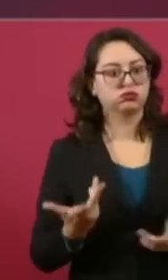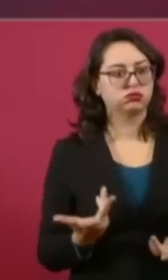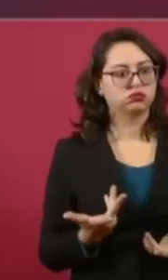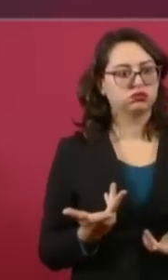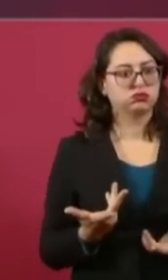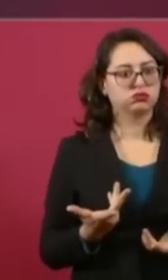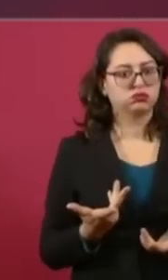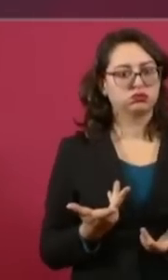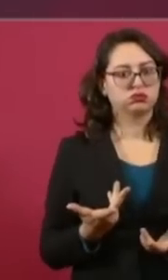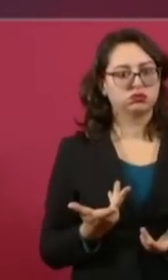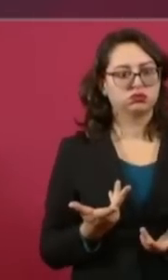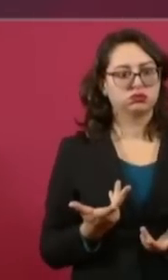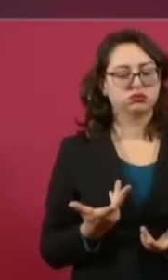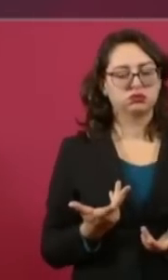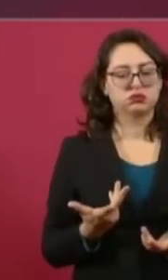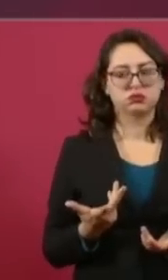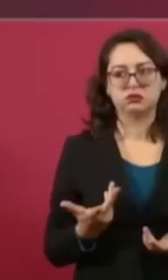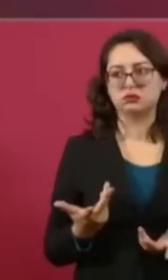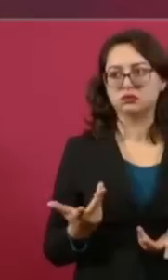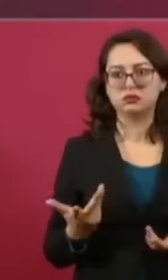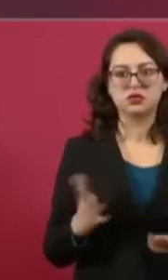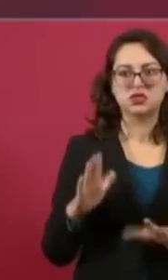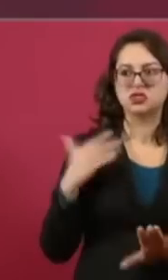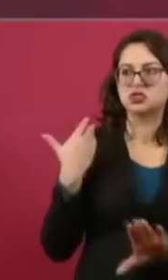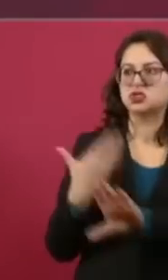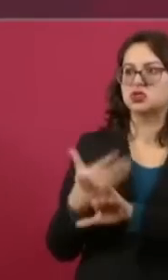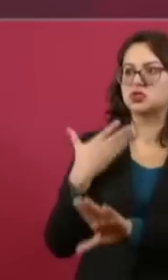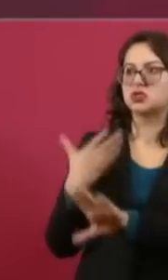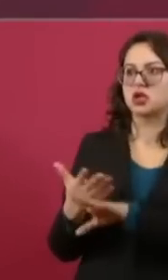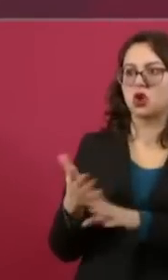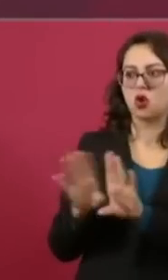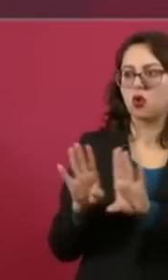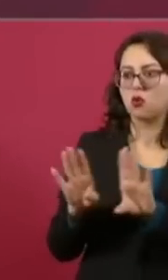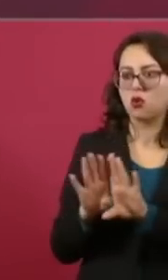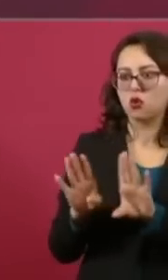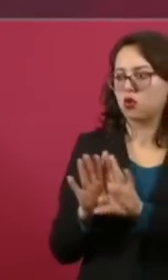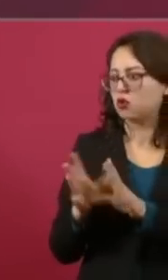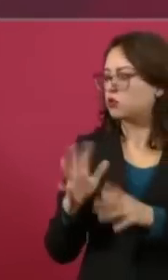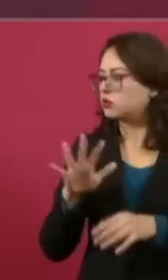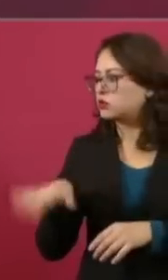Pero le hace falta bien la cabeza tolteca, no, las orejas no.